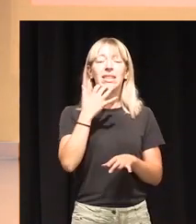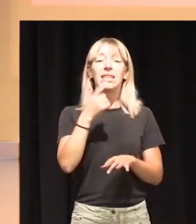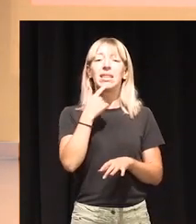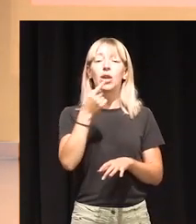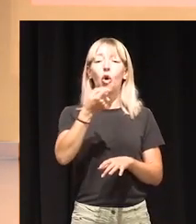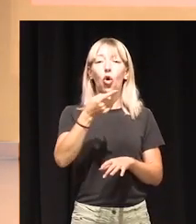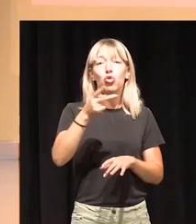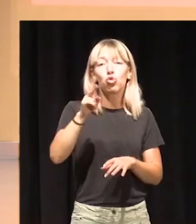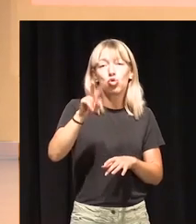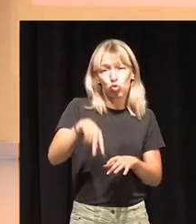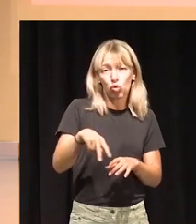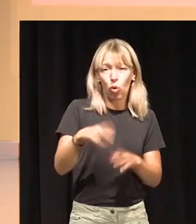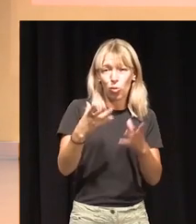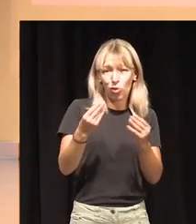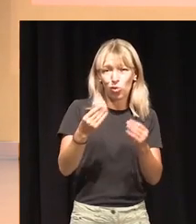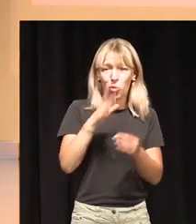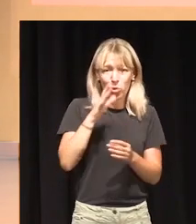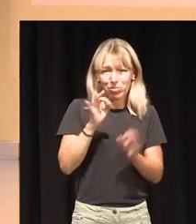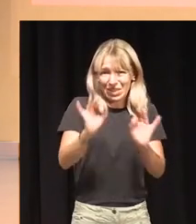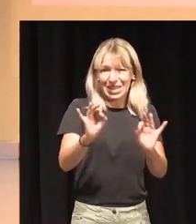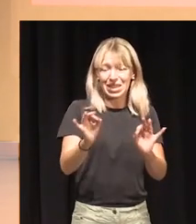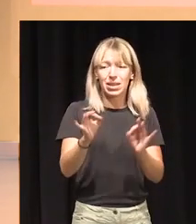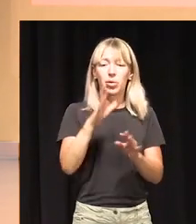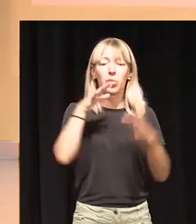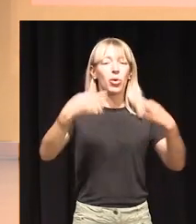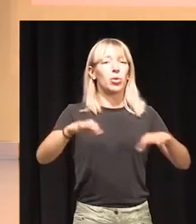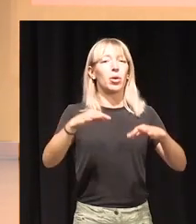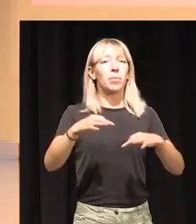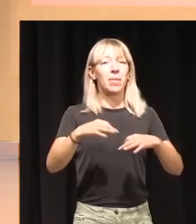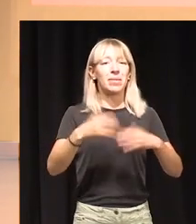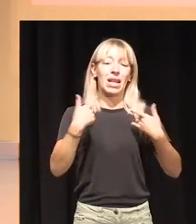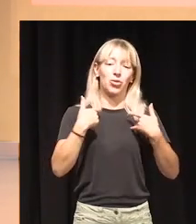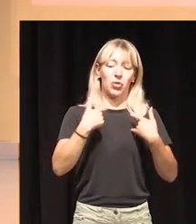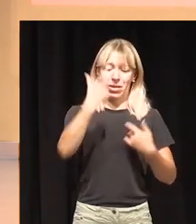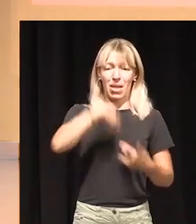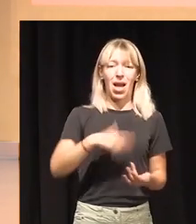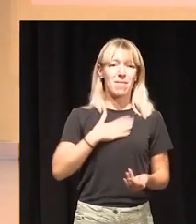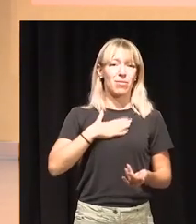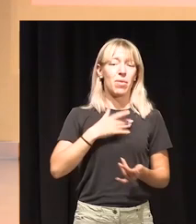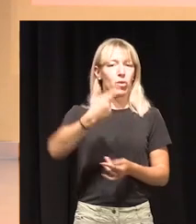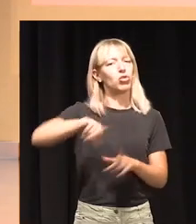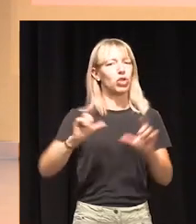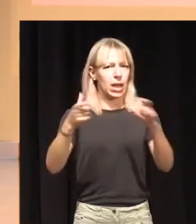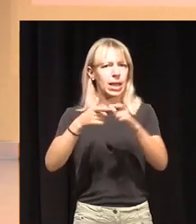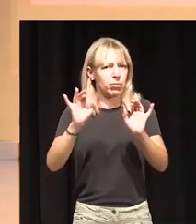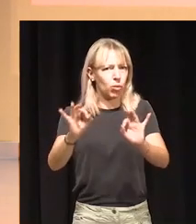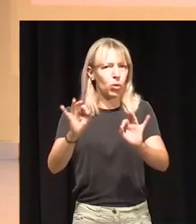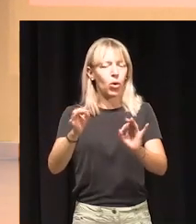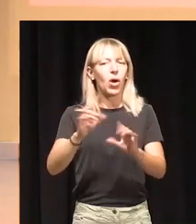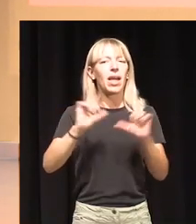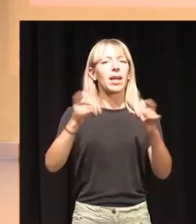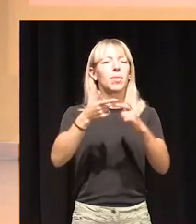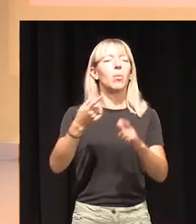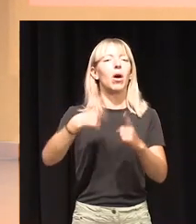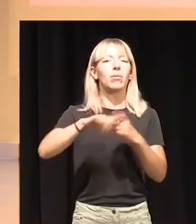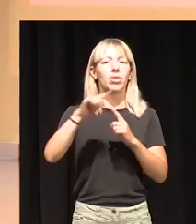somos, es porque somos, porque normalmente me sufrís a mí, pero nosotros somos un equipo. Un equipo que además